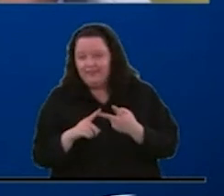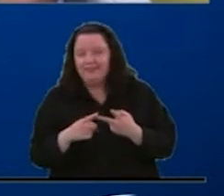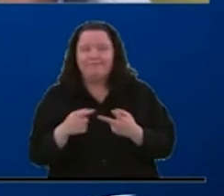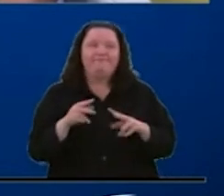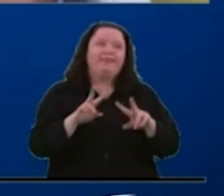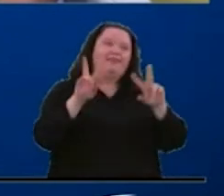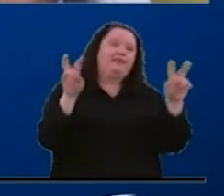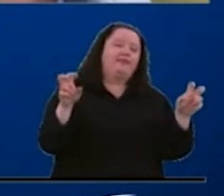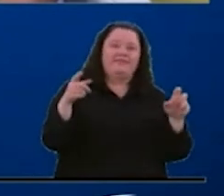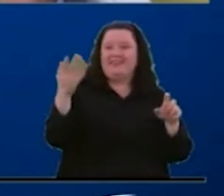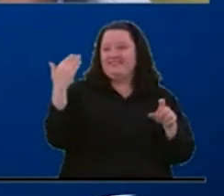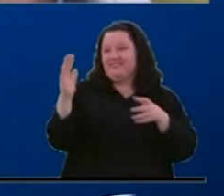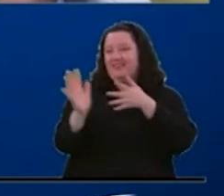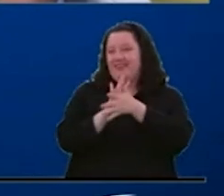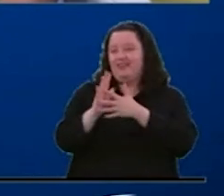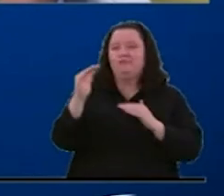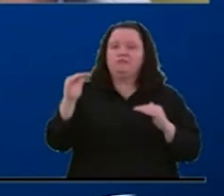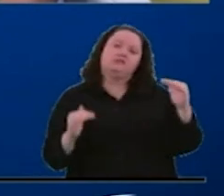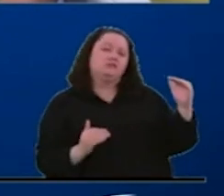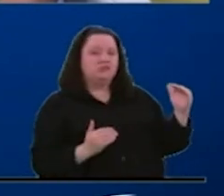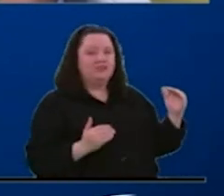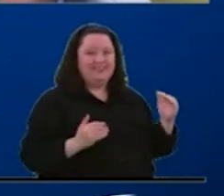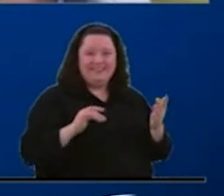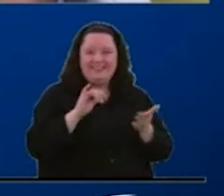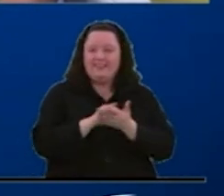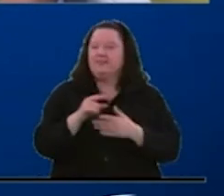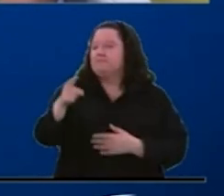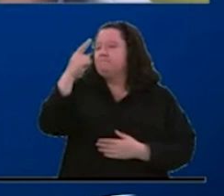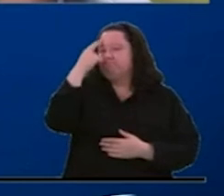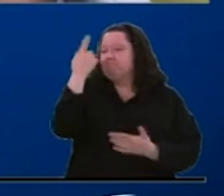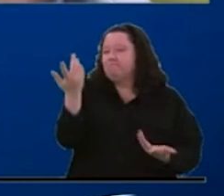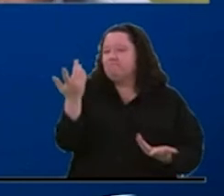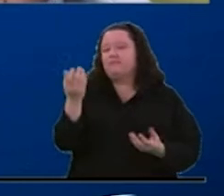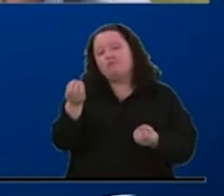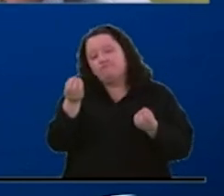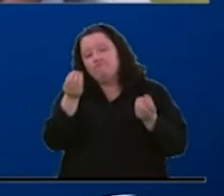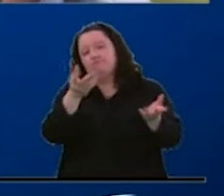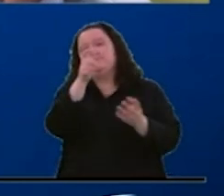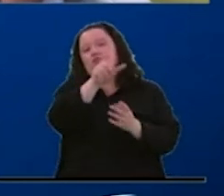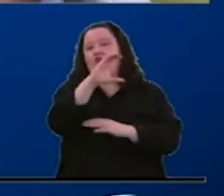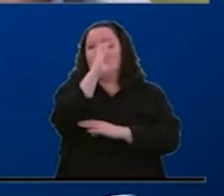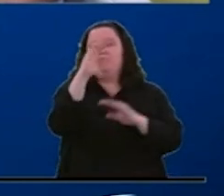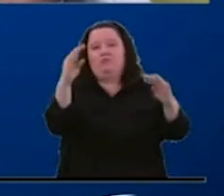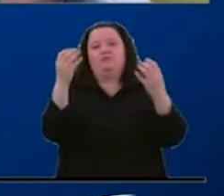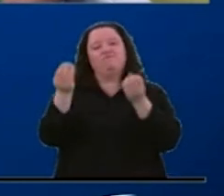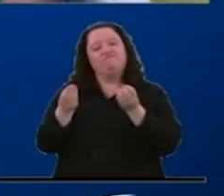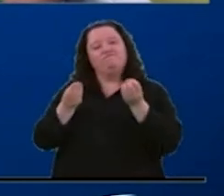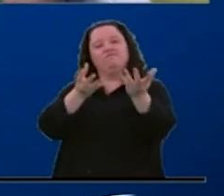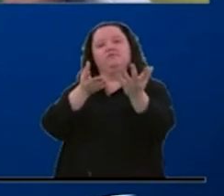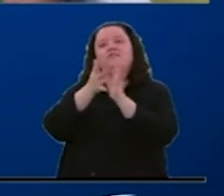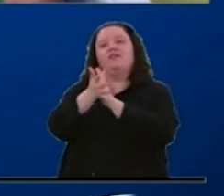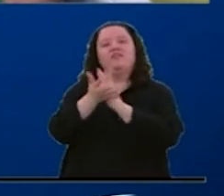tema de todo lo que tiene que ver, pues como usted lo ha señalado, con la inequidad. ¿Qué piensa y cuál es el mensaje para los colombianos?